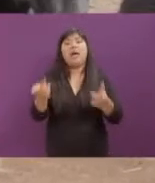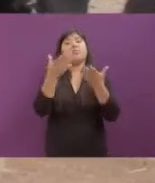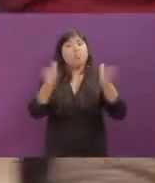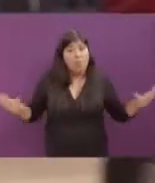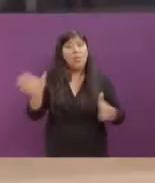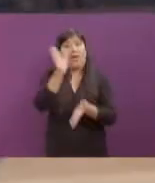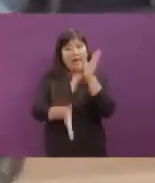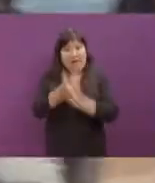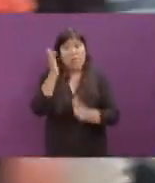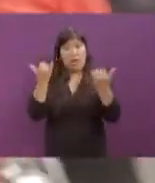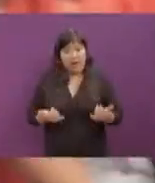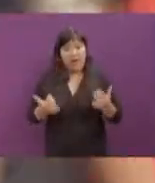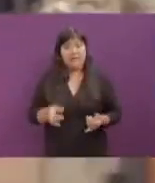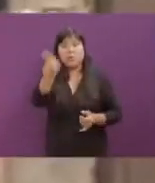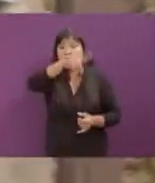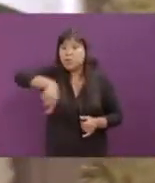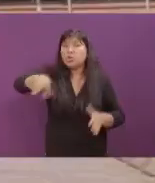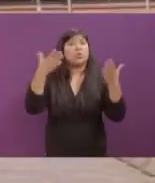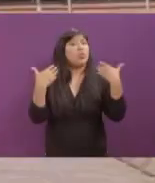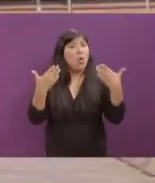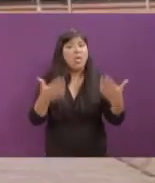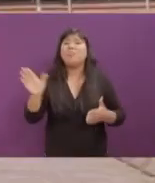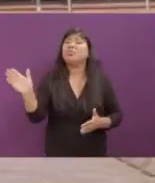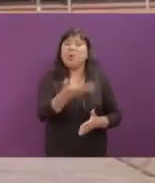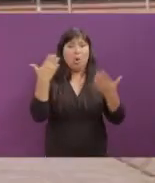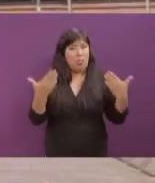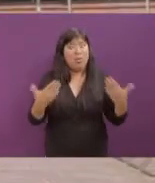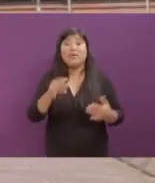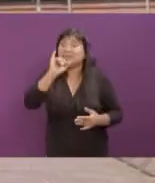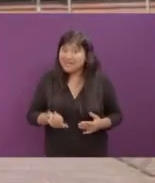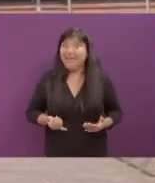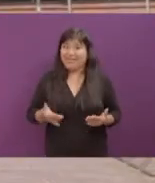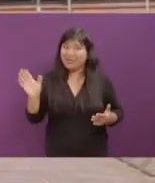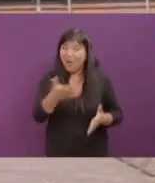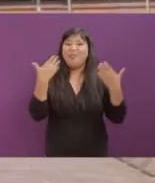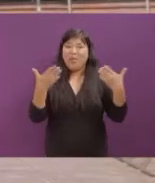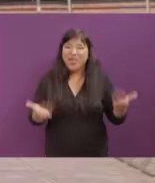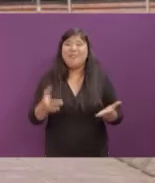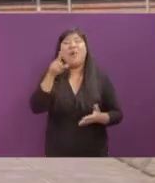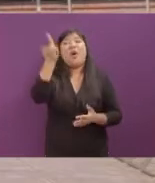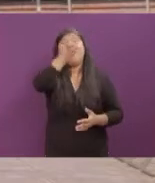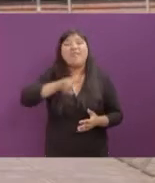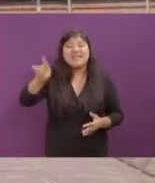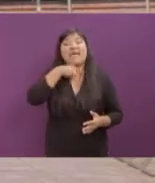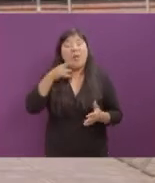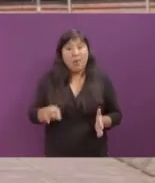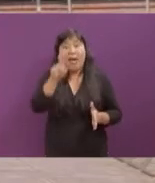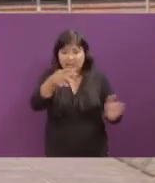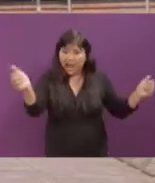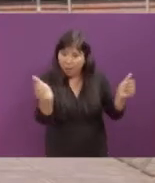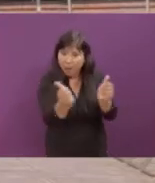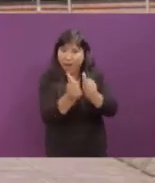y gratuita. Todos podemos estudiar, sí, todos, y la UNJU te acompaña a recorrer el